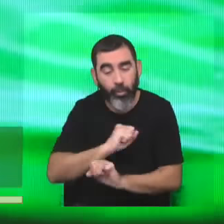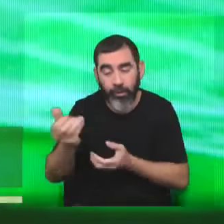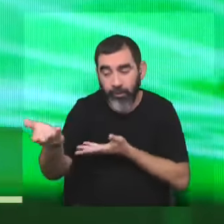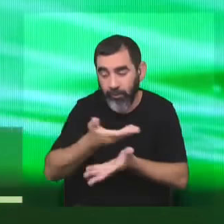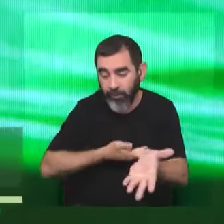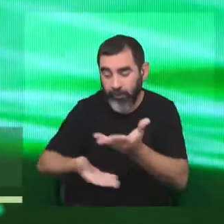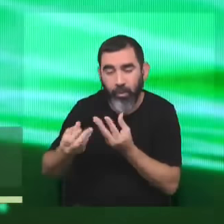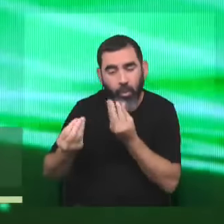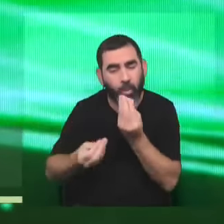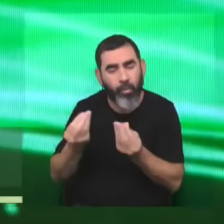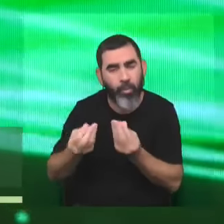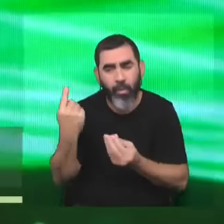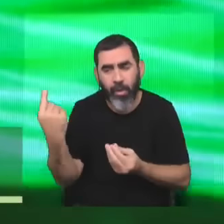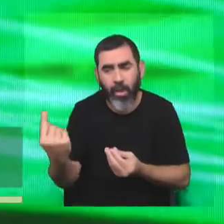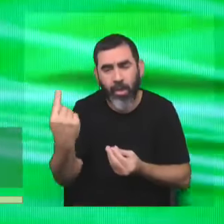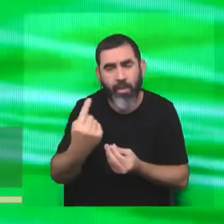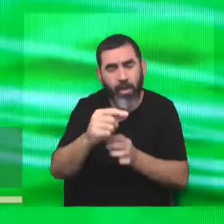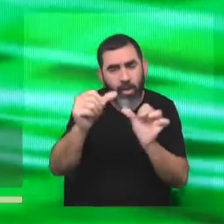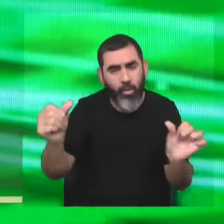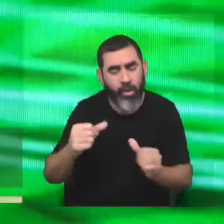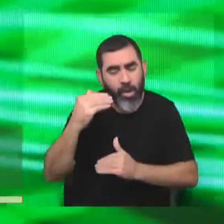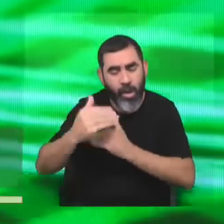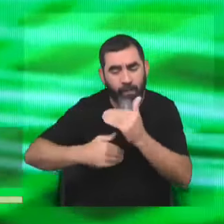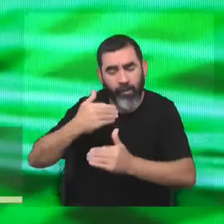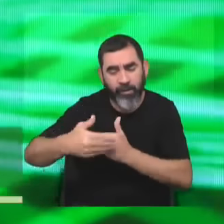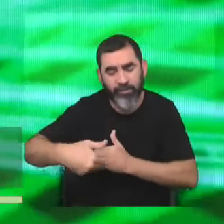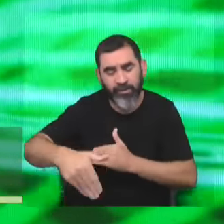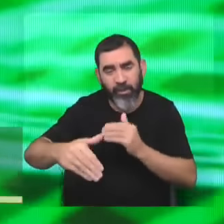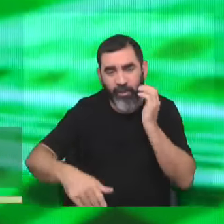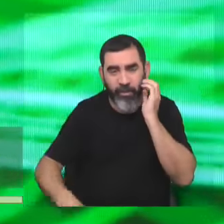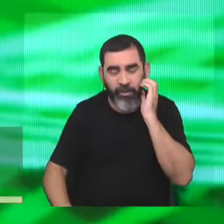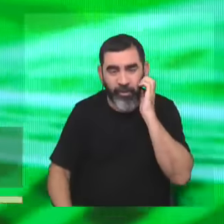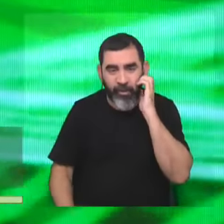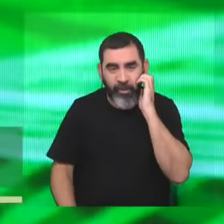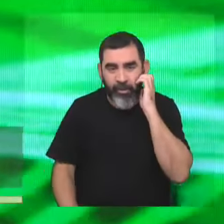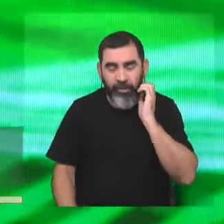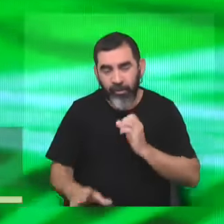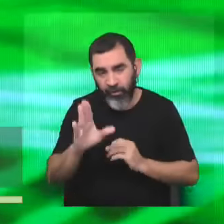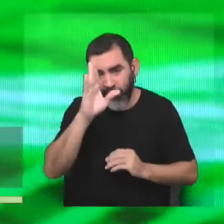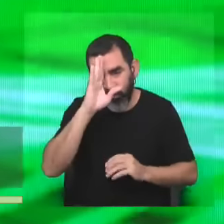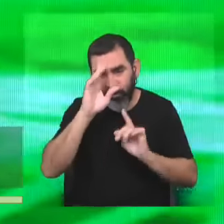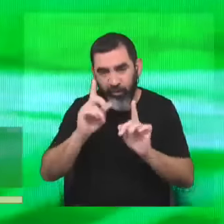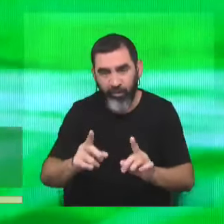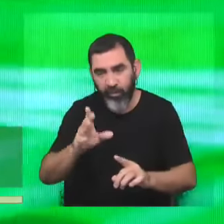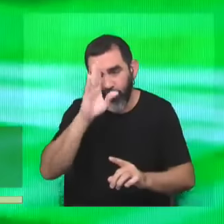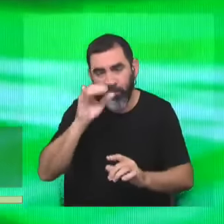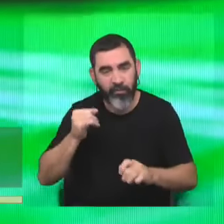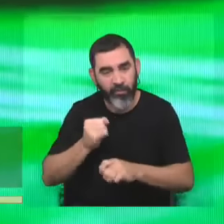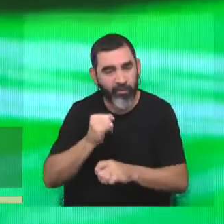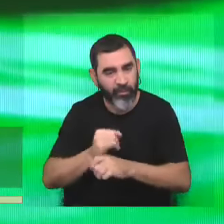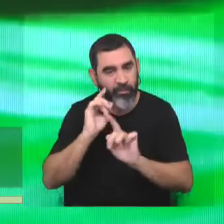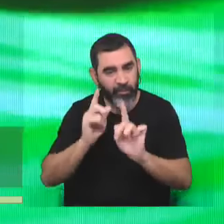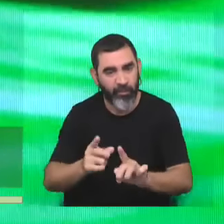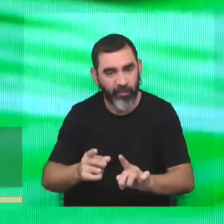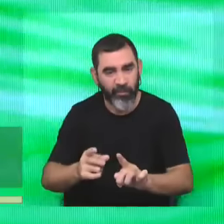bueno cómo hicimos cada una para poder ir avanzando con esta agenda en nuestras universidades aprendemos aprendemos también de los errores y